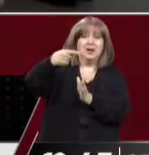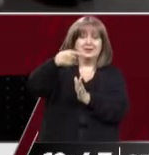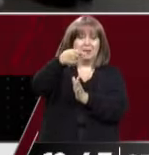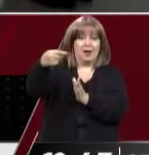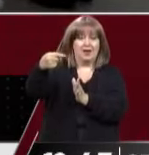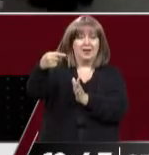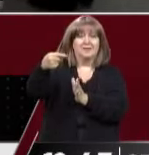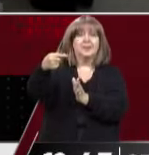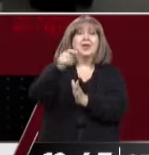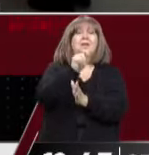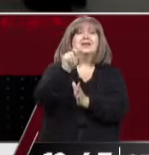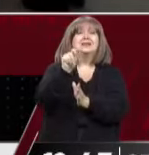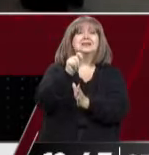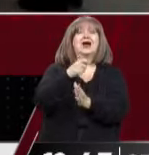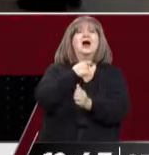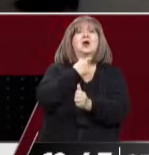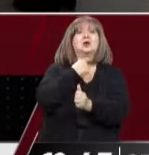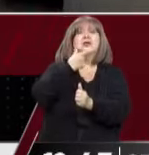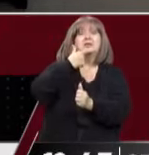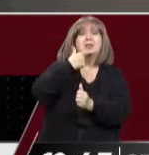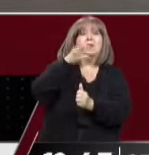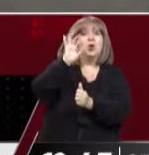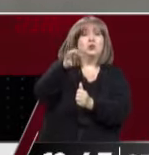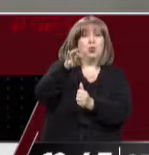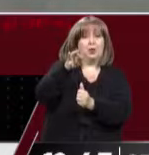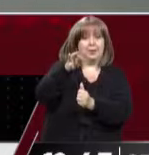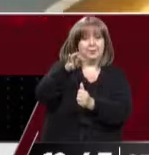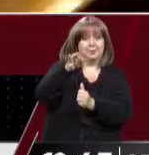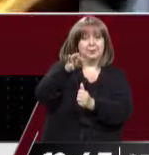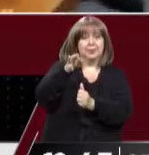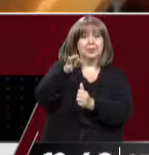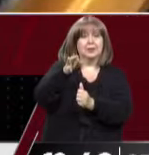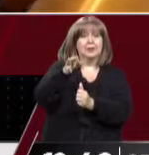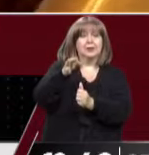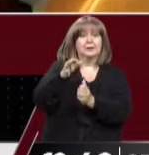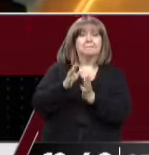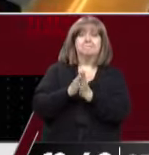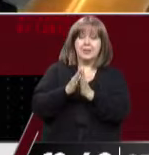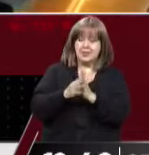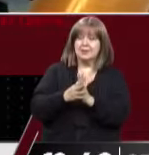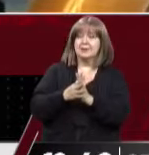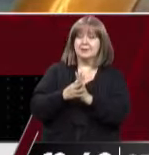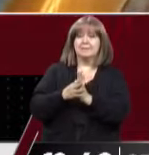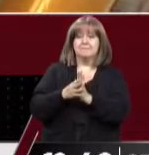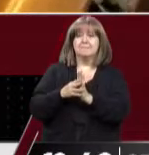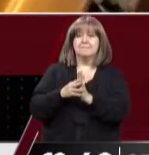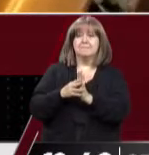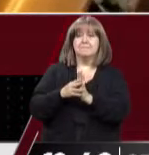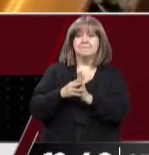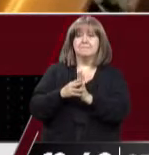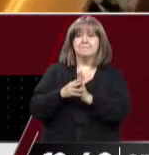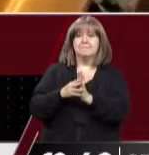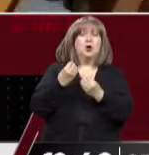correspondiente a los meses de agosto septiembre y octubre pero vía redes Hace algunos minutos